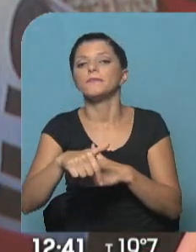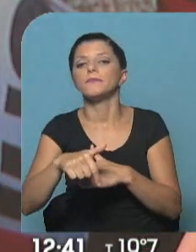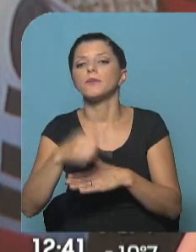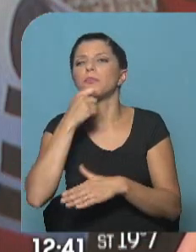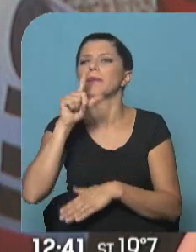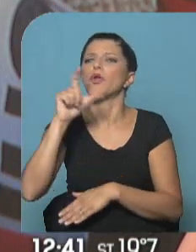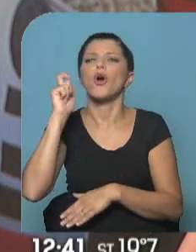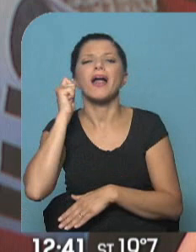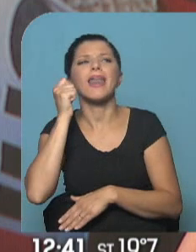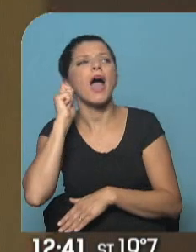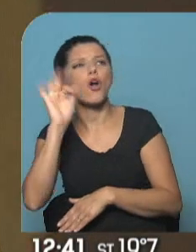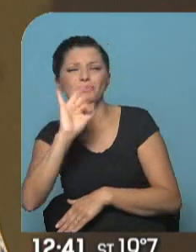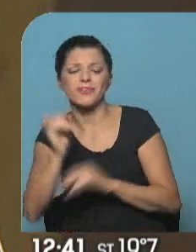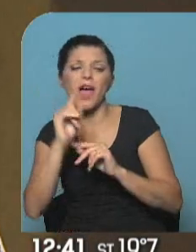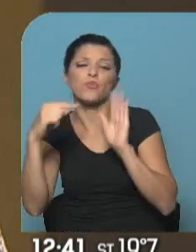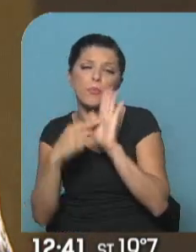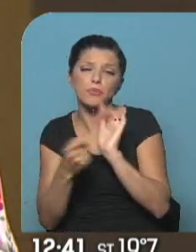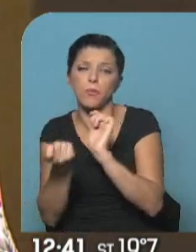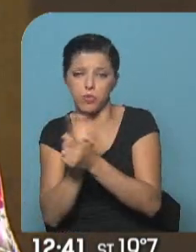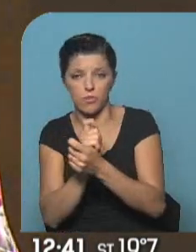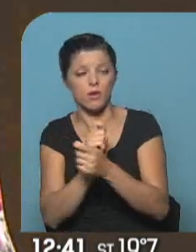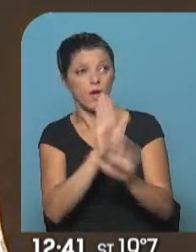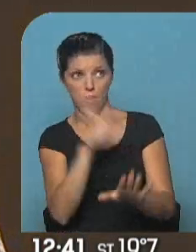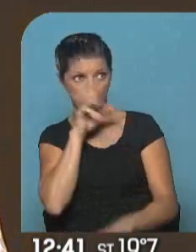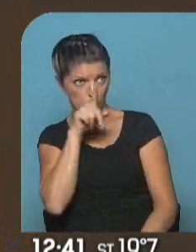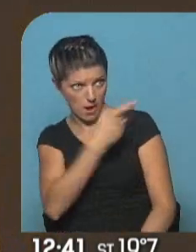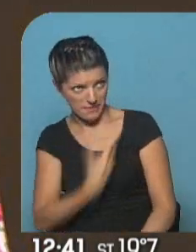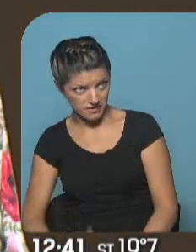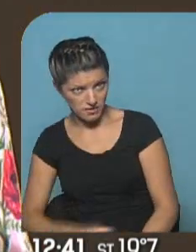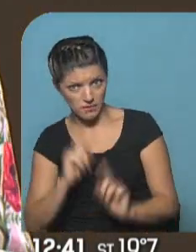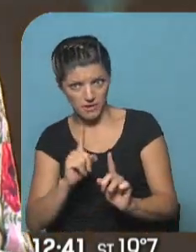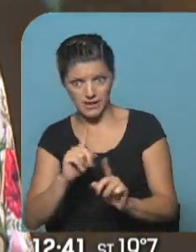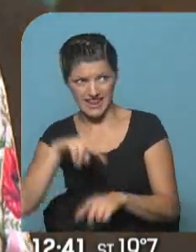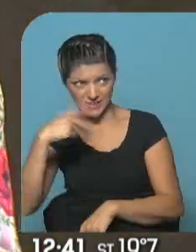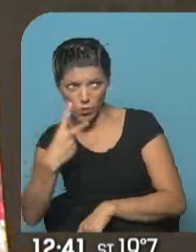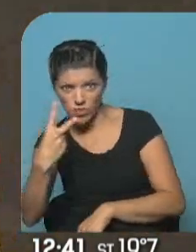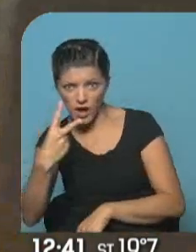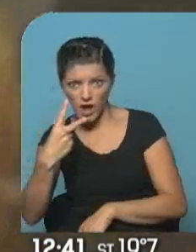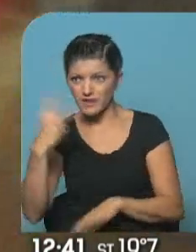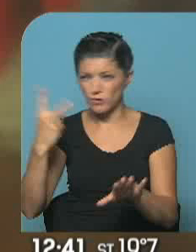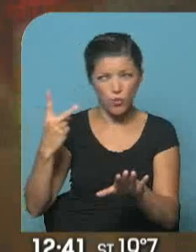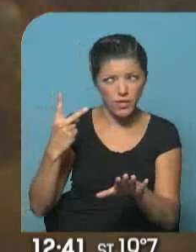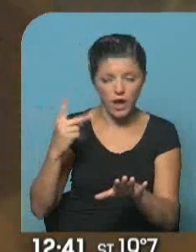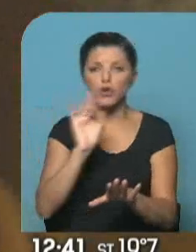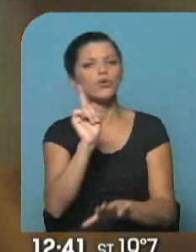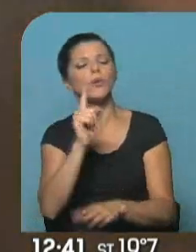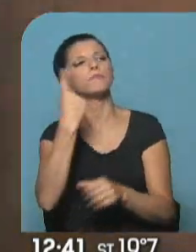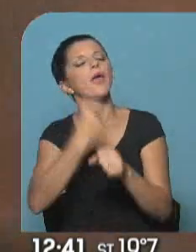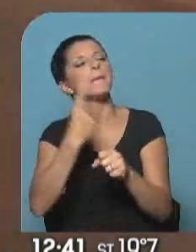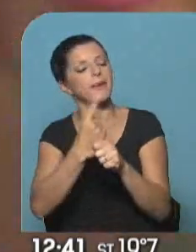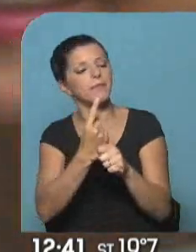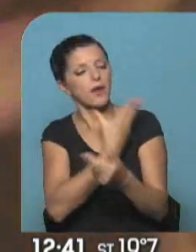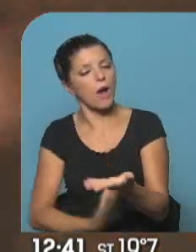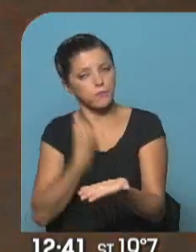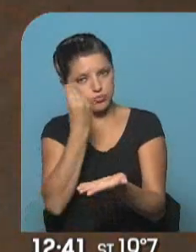no en otros. Entonces, la de Bachelet en los temas de mujer, digamos, la segunda en esos temas sociales. La segunda de Bachelet. No, y en la primera, no el tema de la despenalización, pero sí